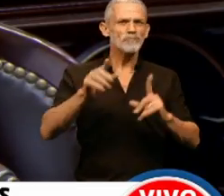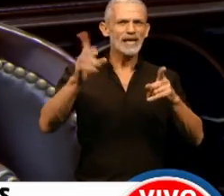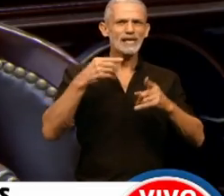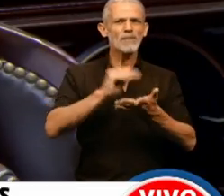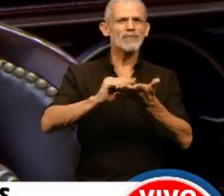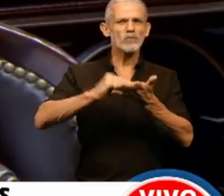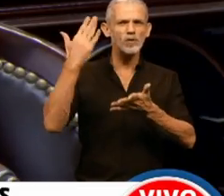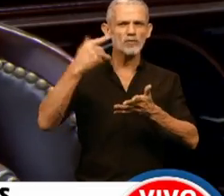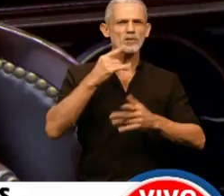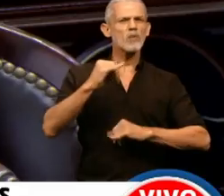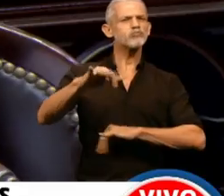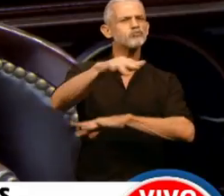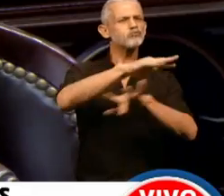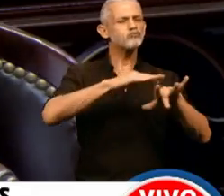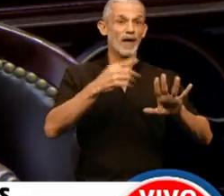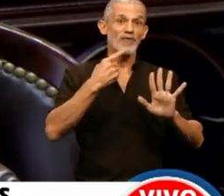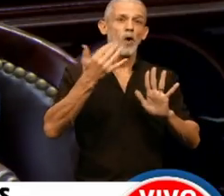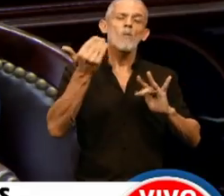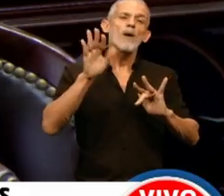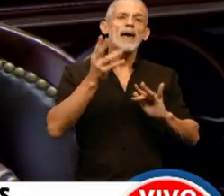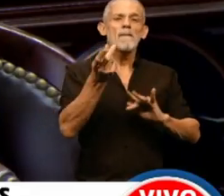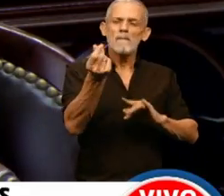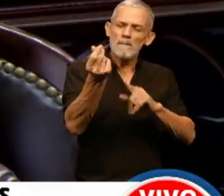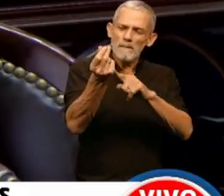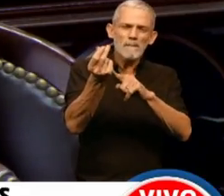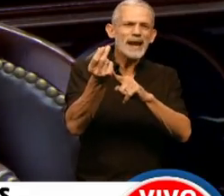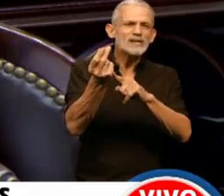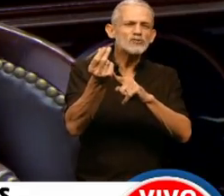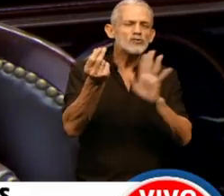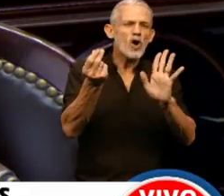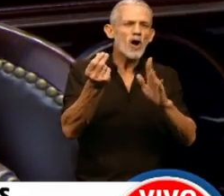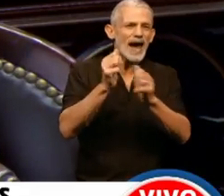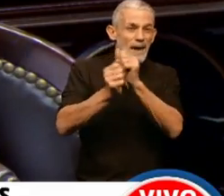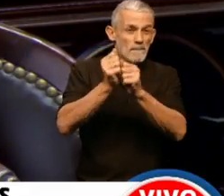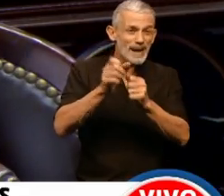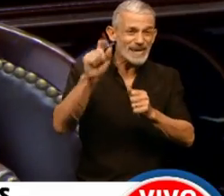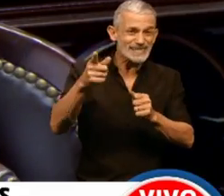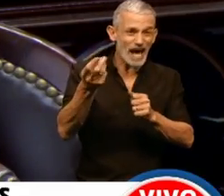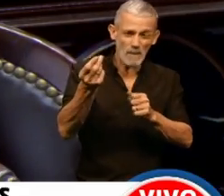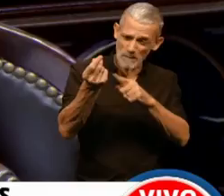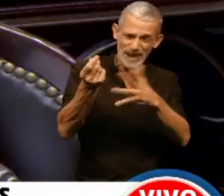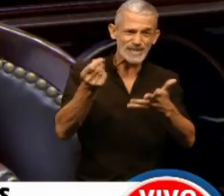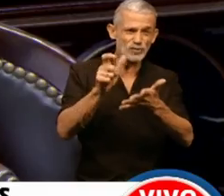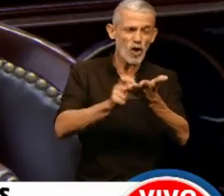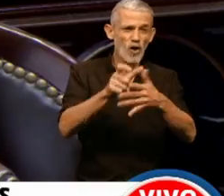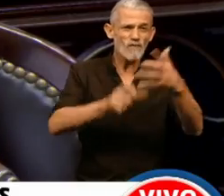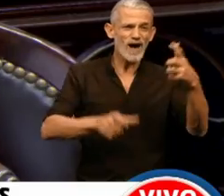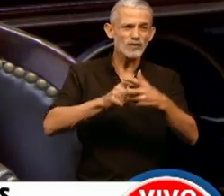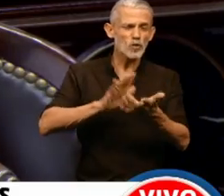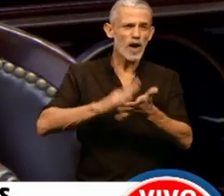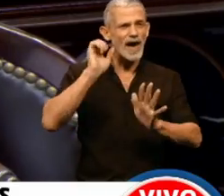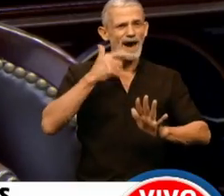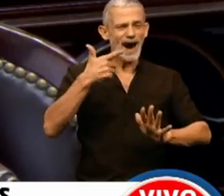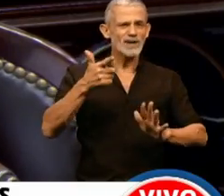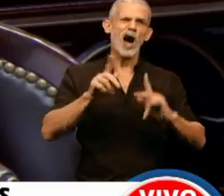también que esto puede afectar el precio que reciben las empresas y hasta se ha dicho no vamos a